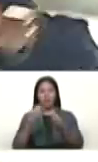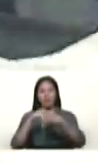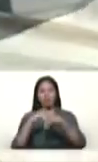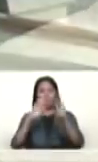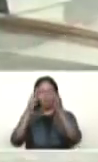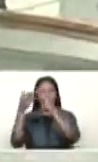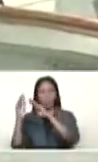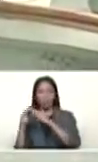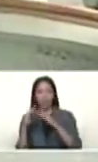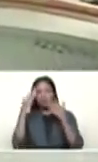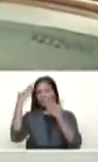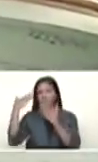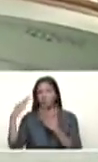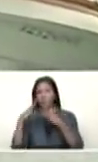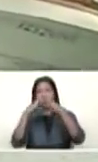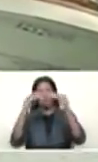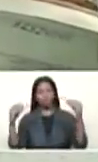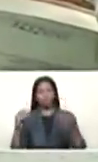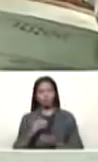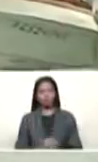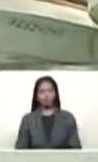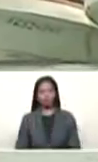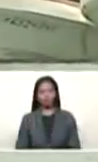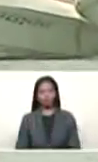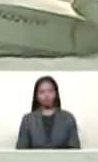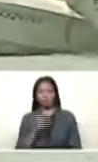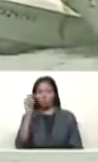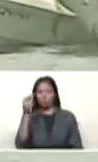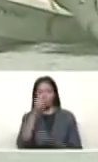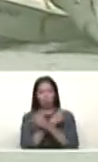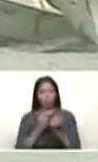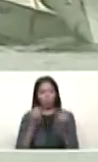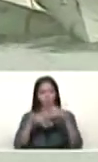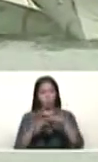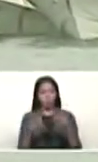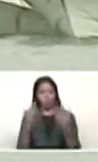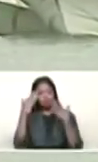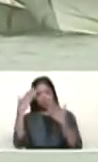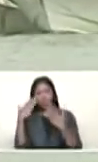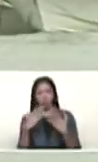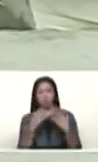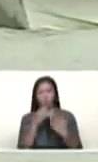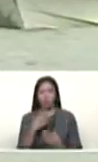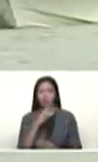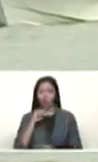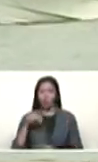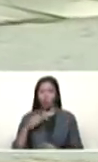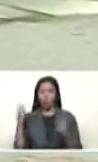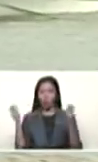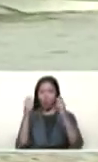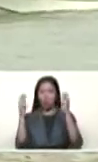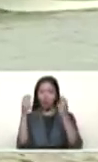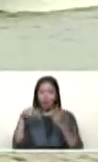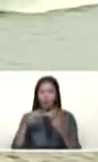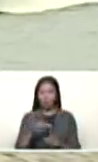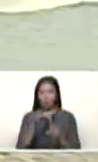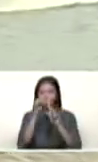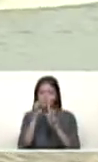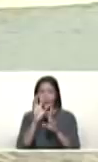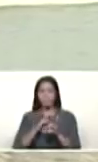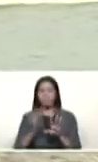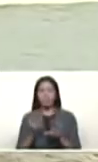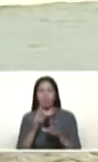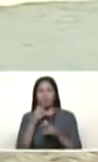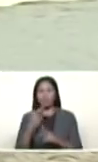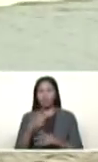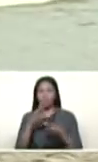comunales! ¡Saludos a todos! ¡Civiles y militares! Bueno, estamos en una jornada hoy muy especial, le digo a